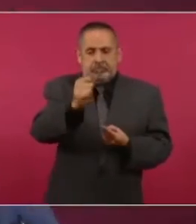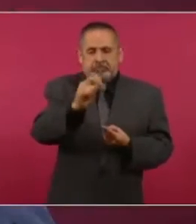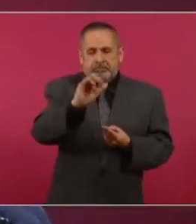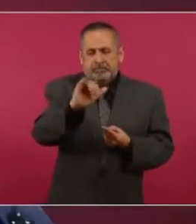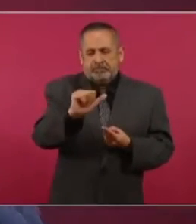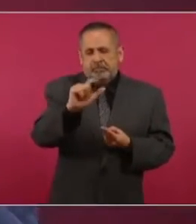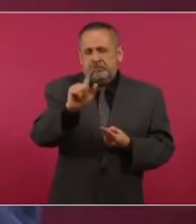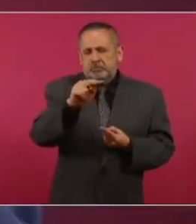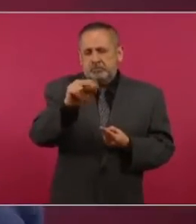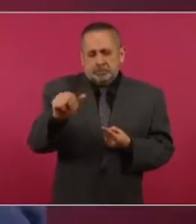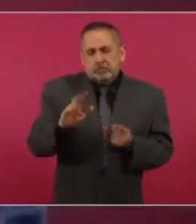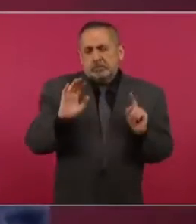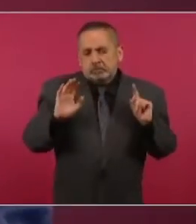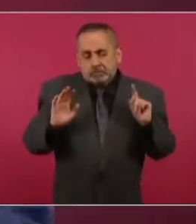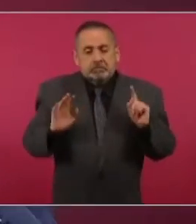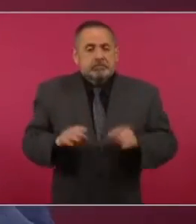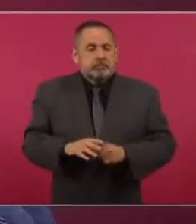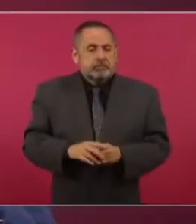Ahí